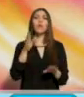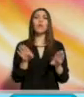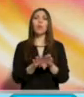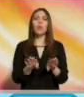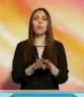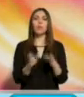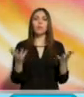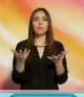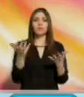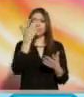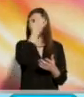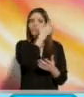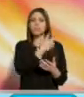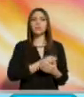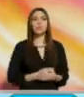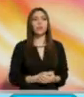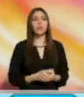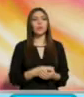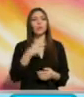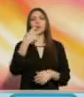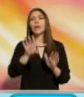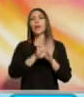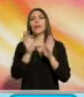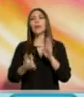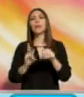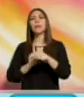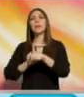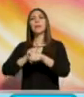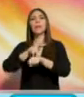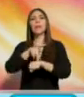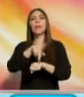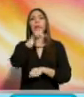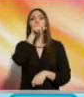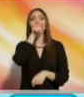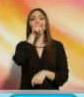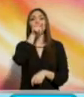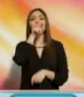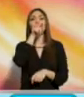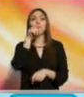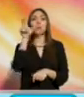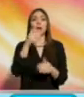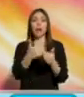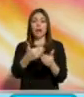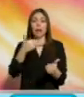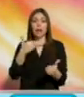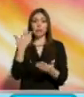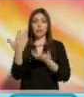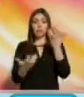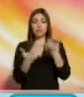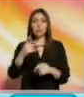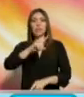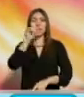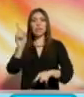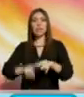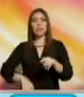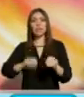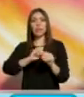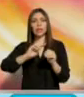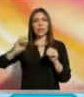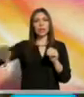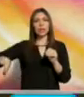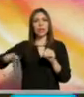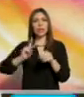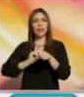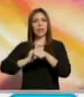a hacer? Sí. Vamos a la piel del pollo, por ejemplo, quitarla antes de que se cueza y le vamos a quitar con las tijeras todo el